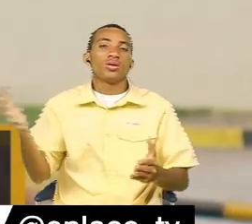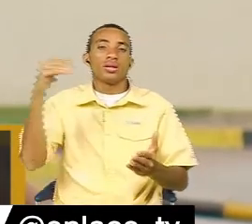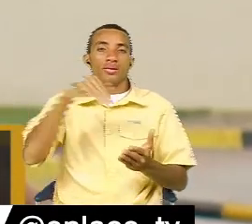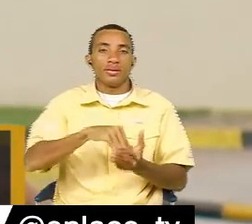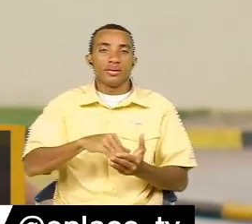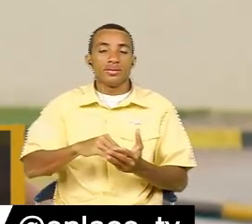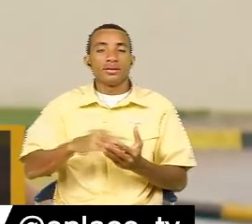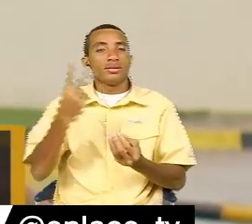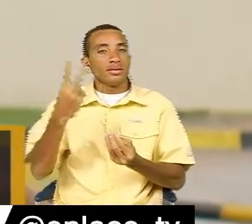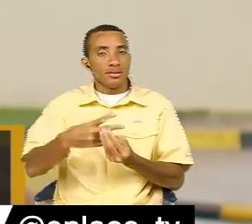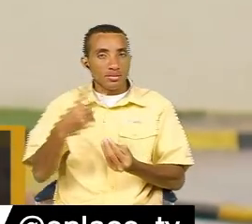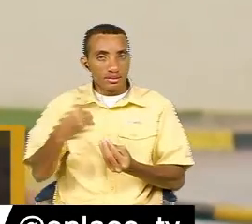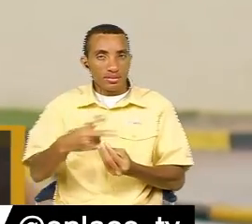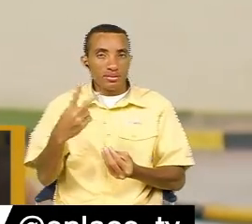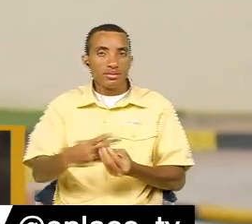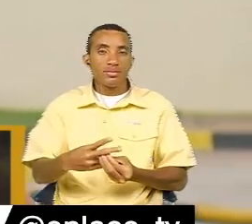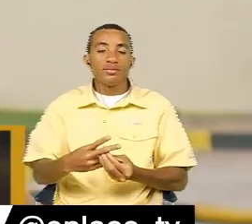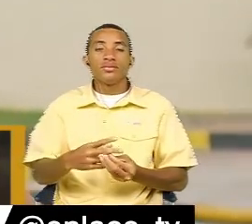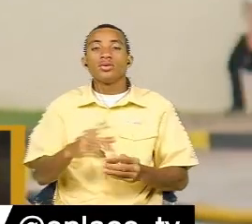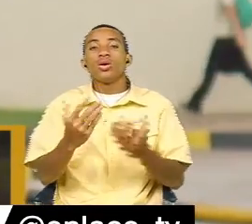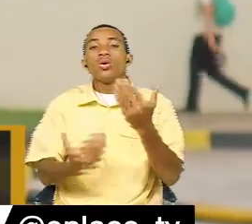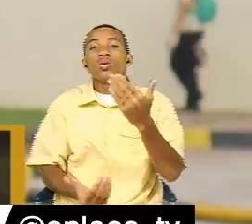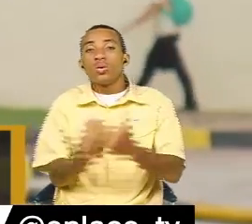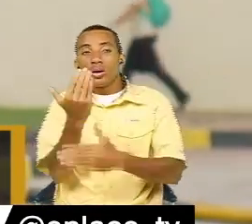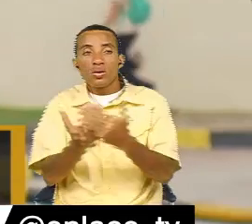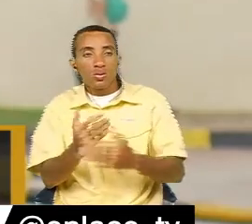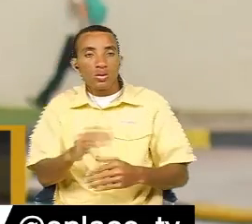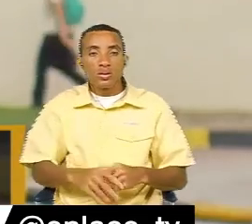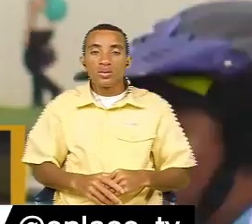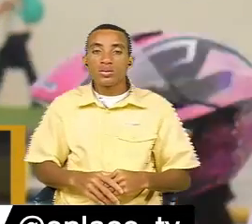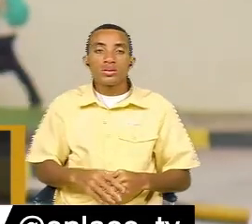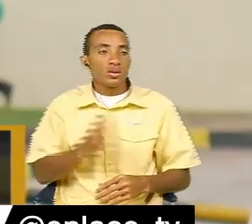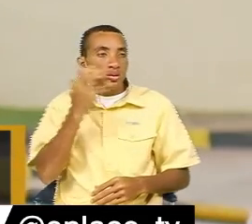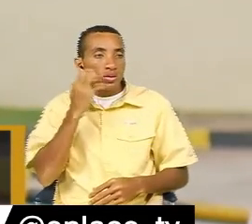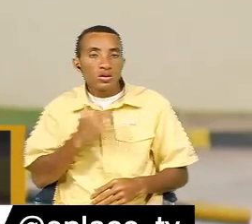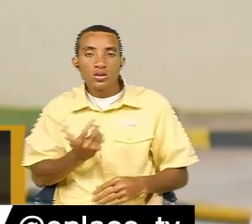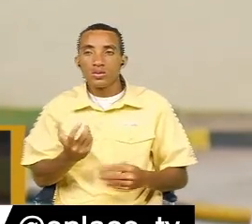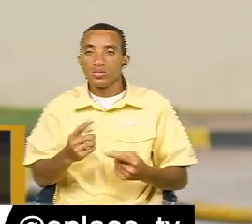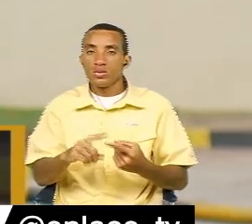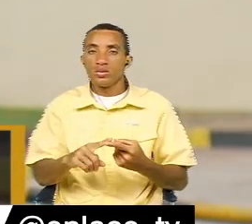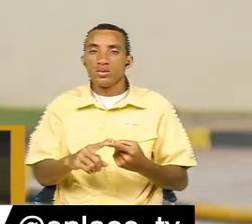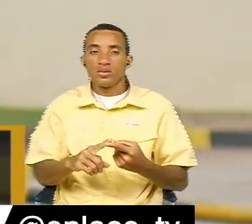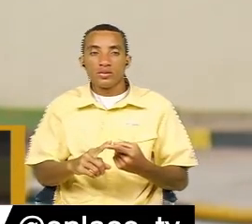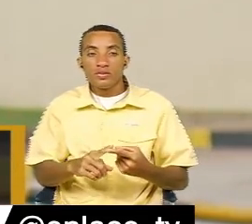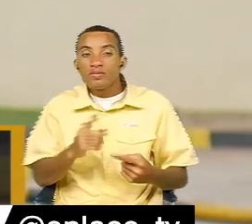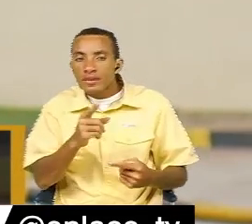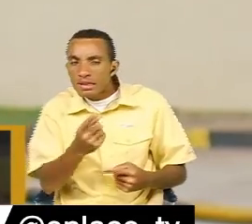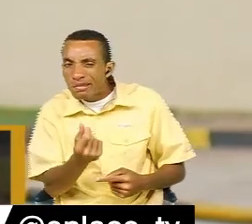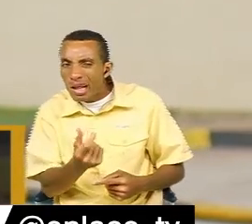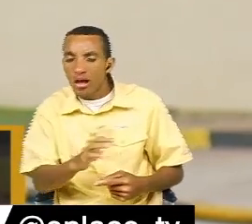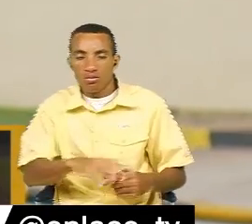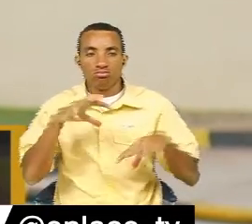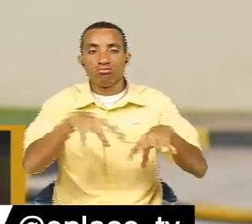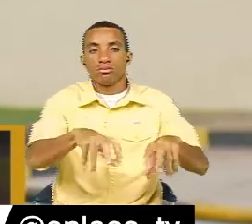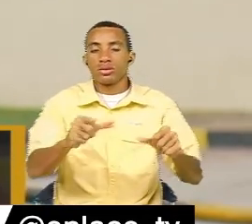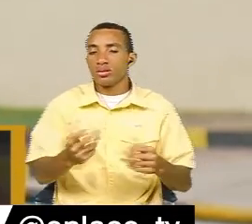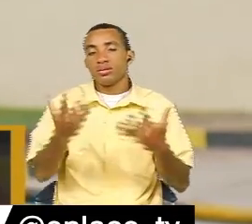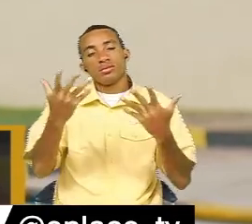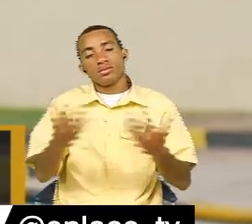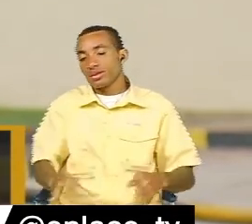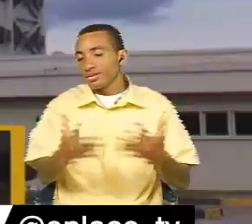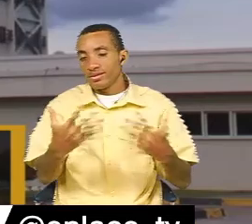de actos de delincuencia común y frente a nuevos hechos de fleteo, de robo, y pues eso no es lo que queremos precisamente para Barranca Bermeja y la región